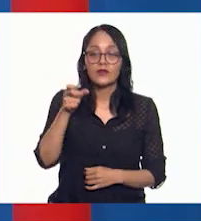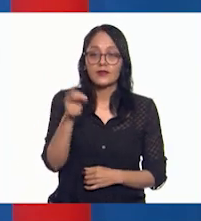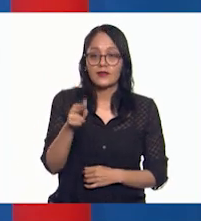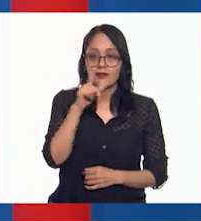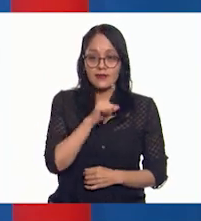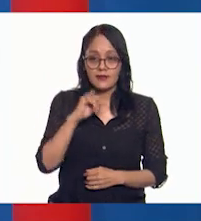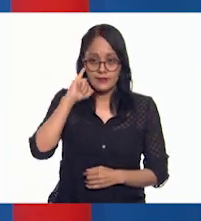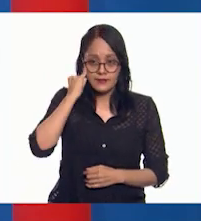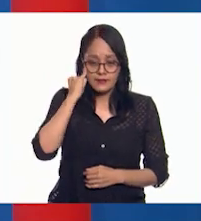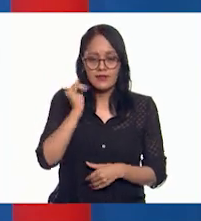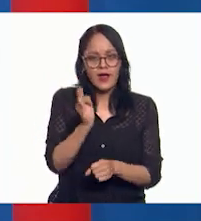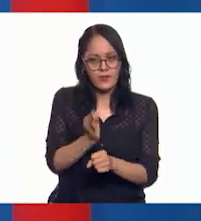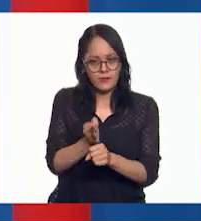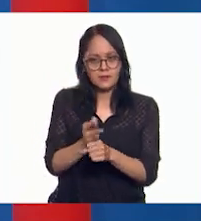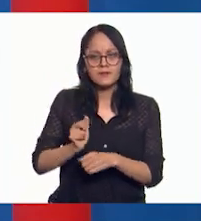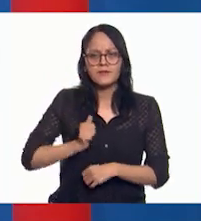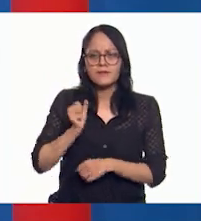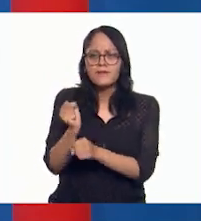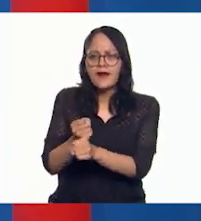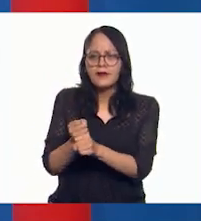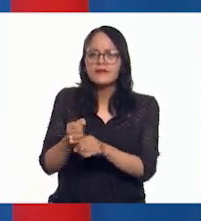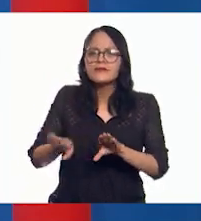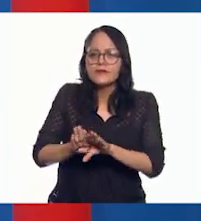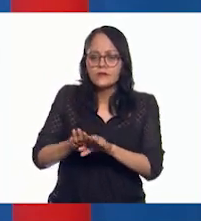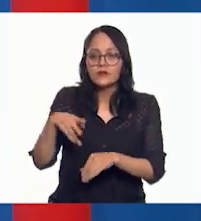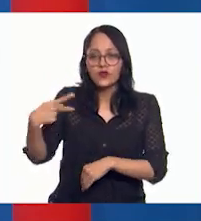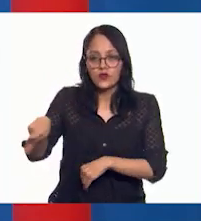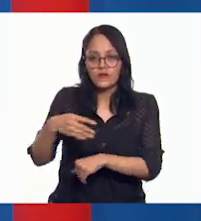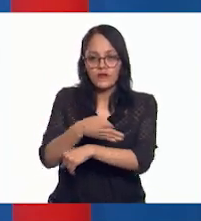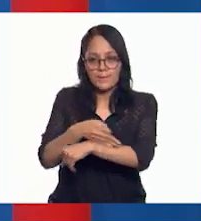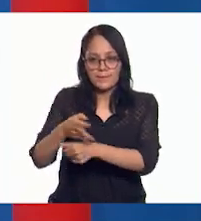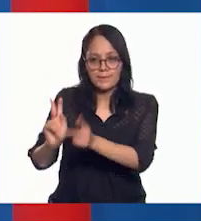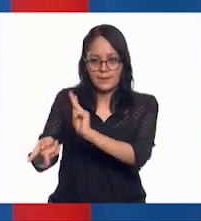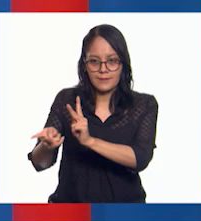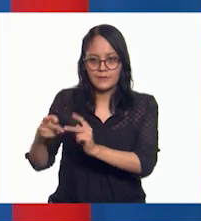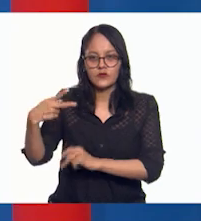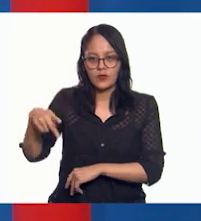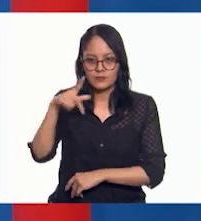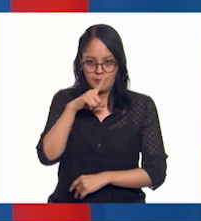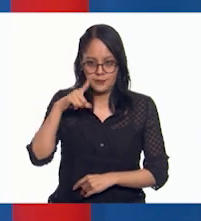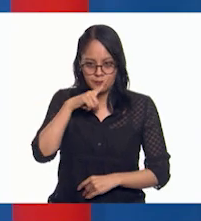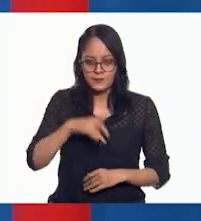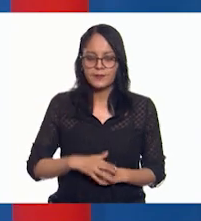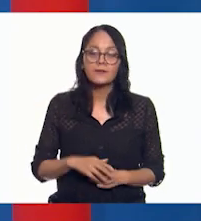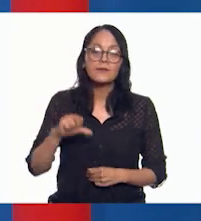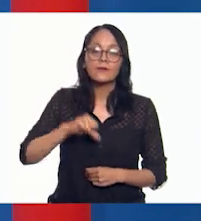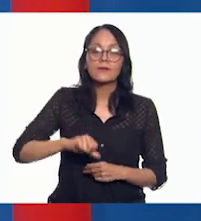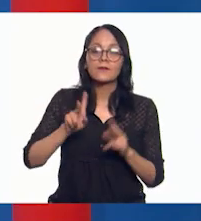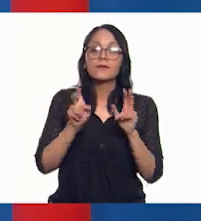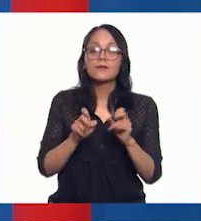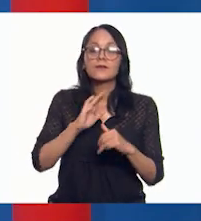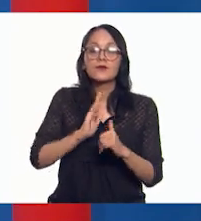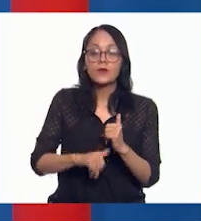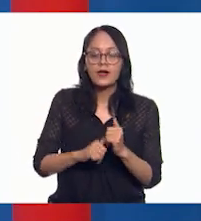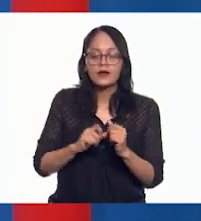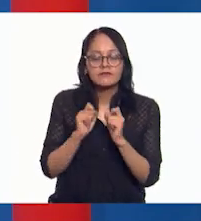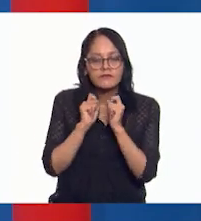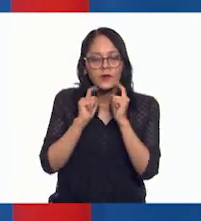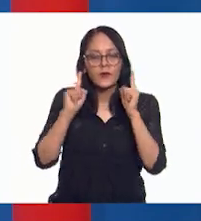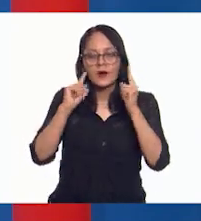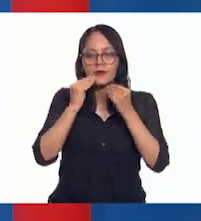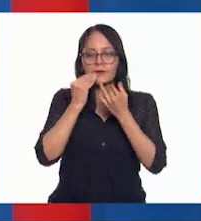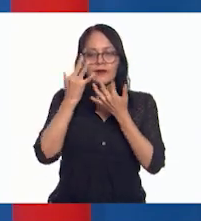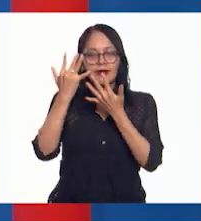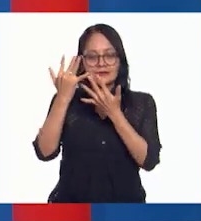indígena, aprovecha este momento para practicarla y practica con tu familia en tu lengua materna. Por hoy hemos terminado con Despertar a la Poesía, de